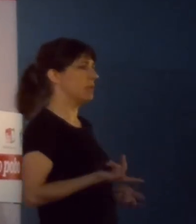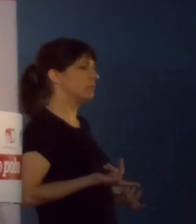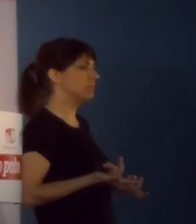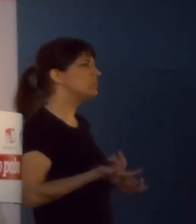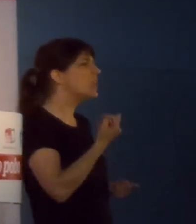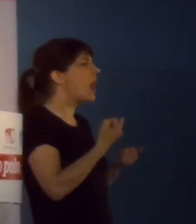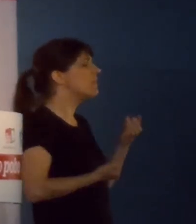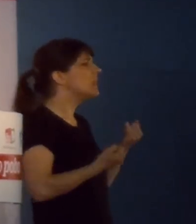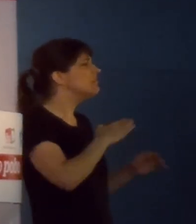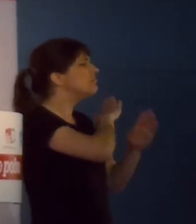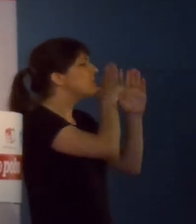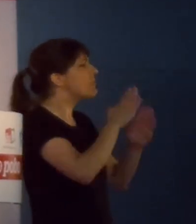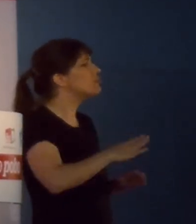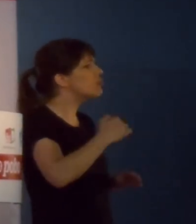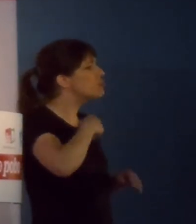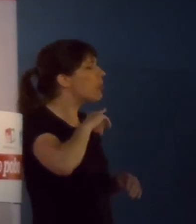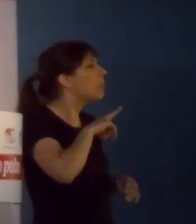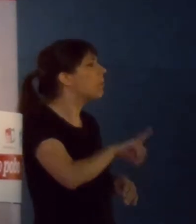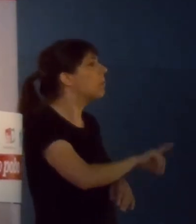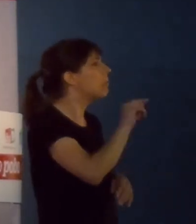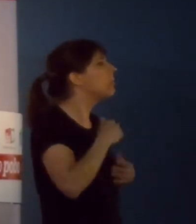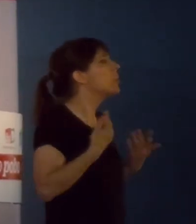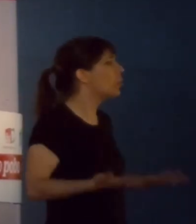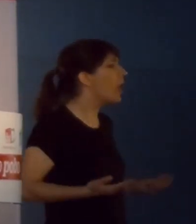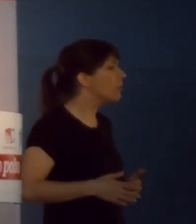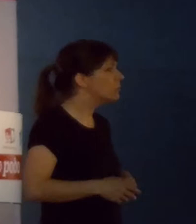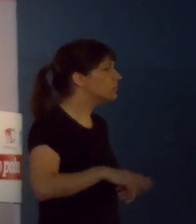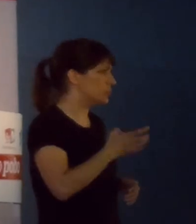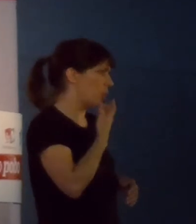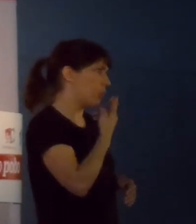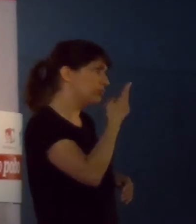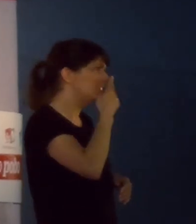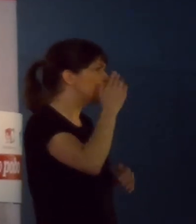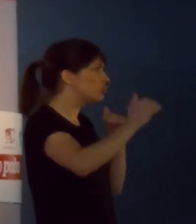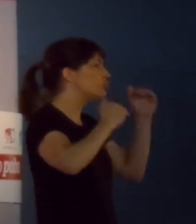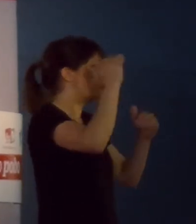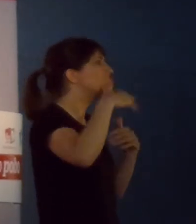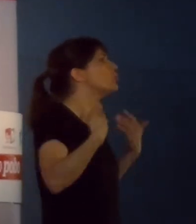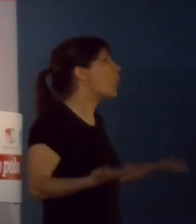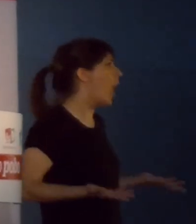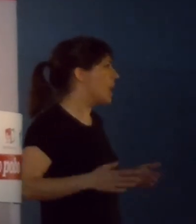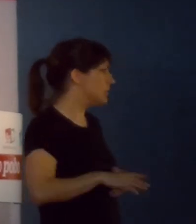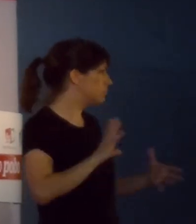a decisión que teño que tomar conforme aos intereses superiores.